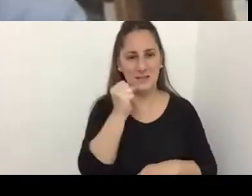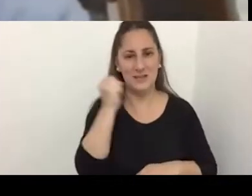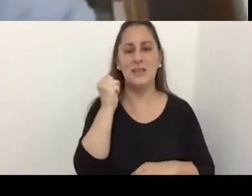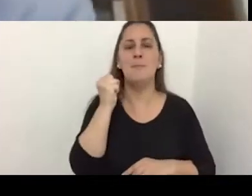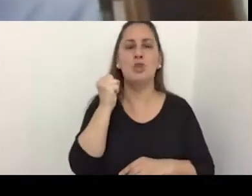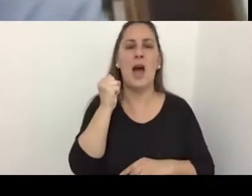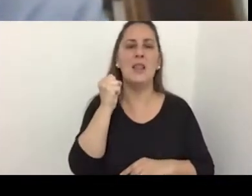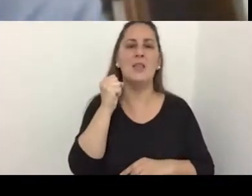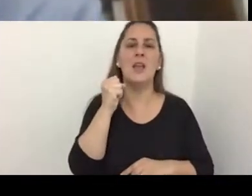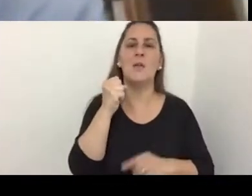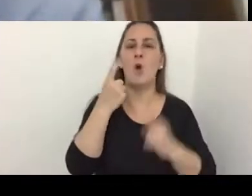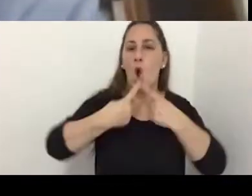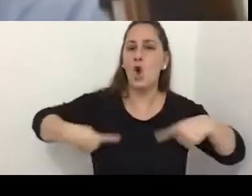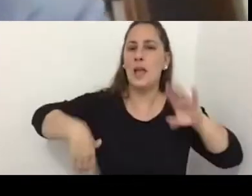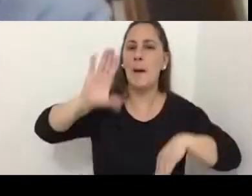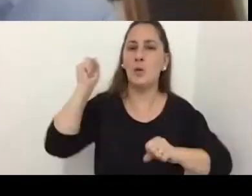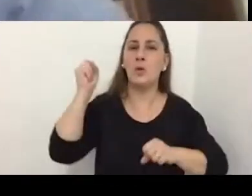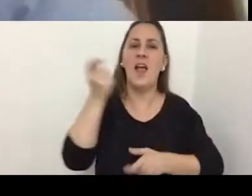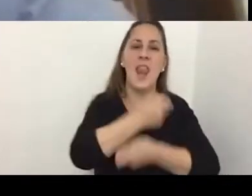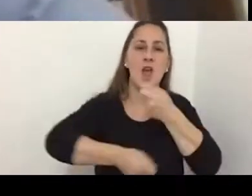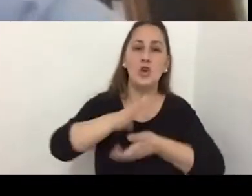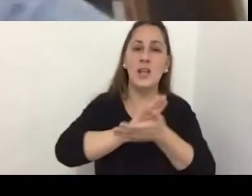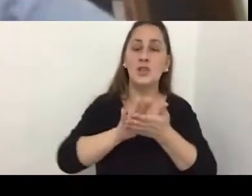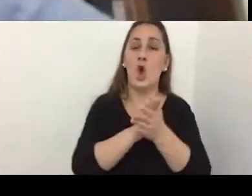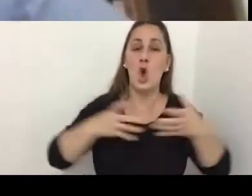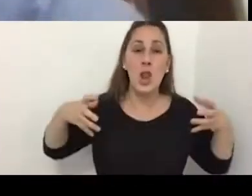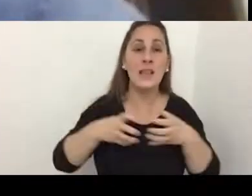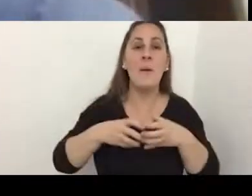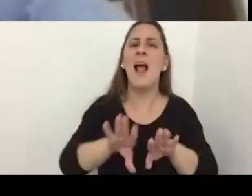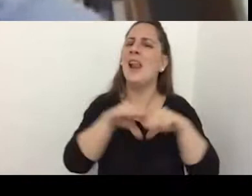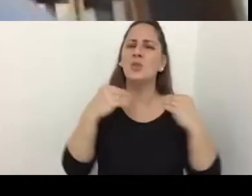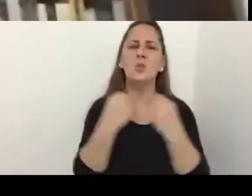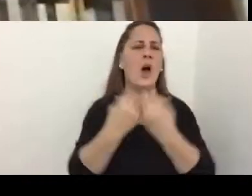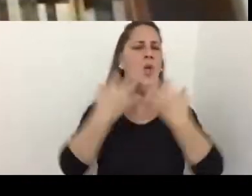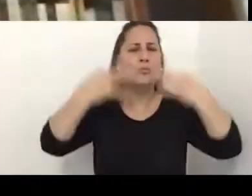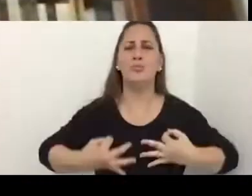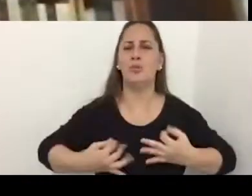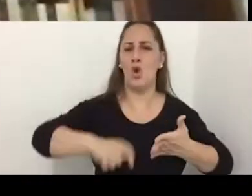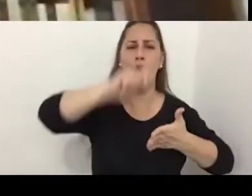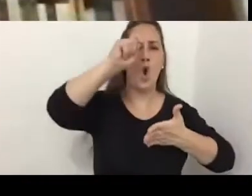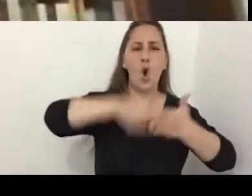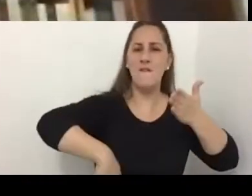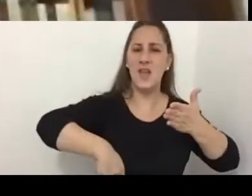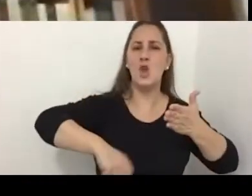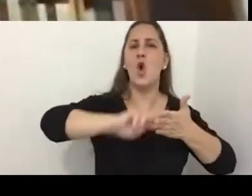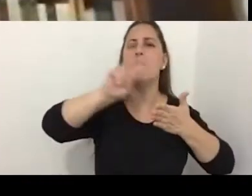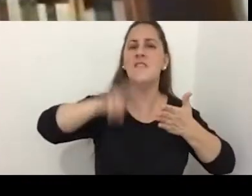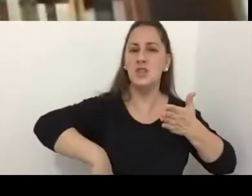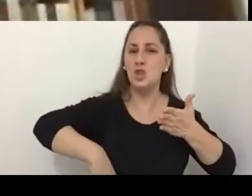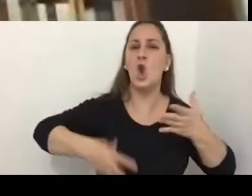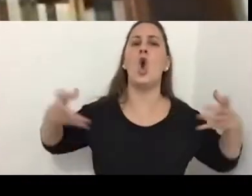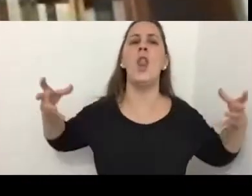como suelo decir yo, de la negociación colectiva, el resultado más importante, que es el convenio o convención colectiva de